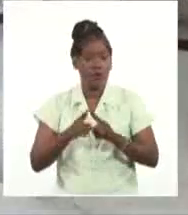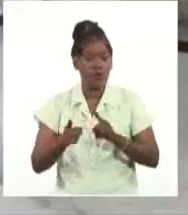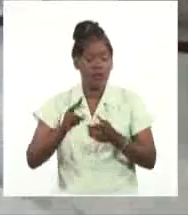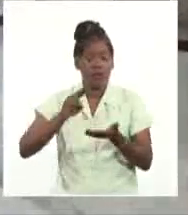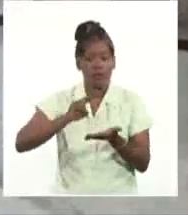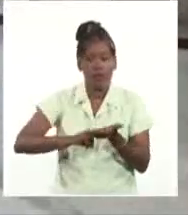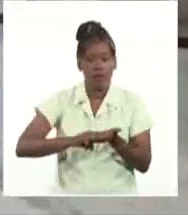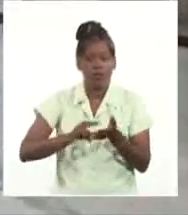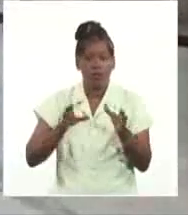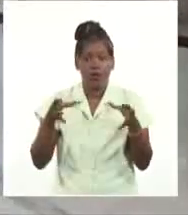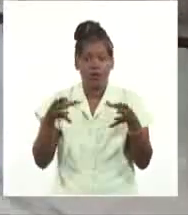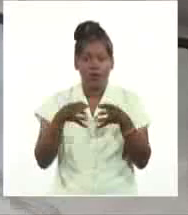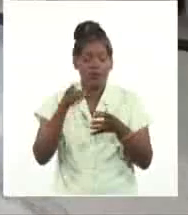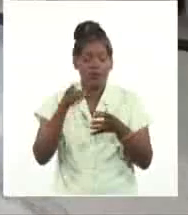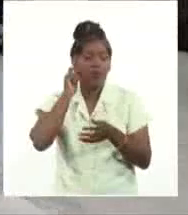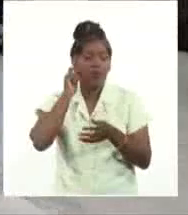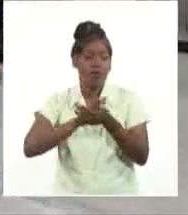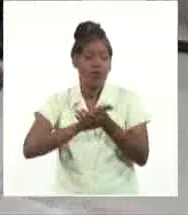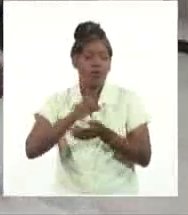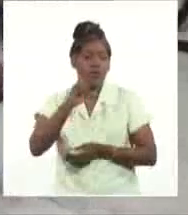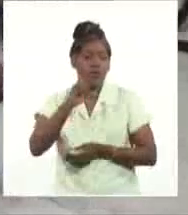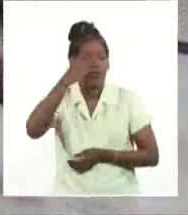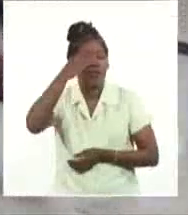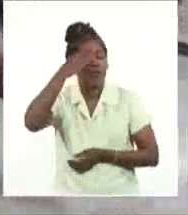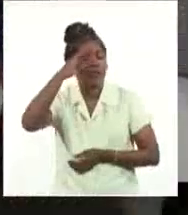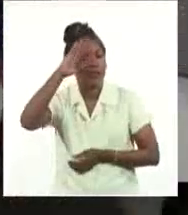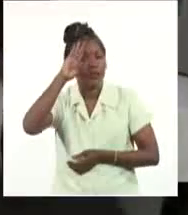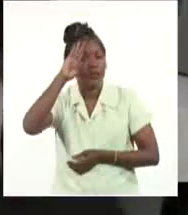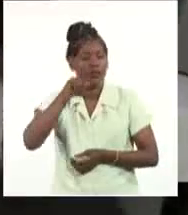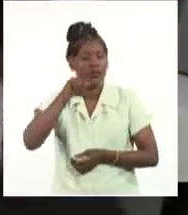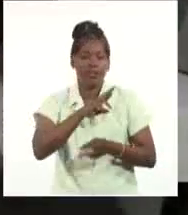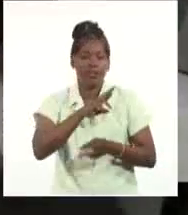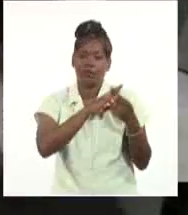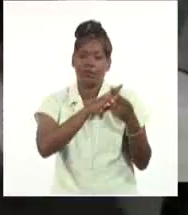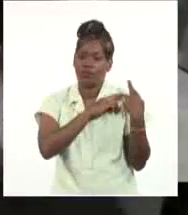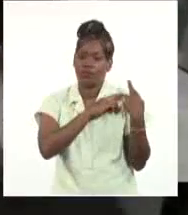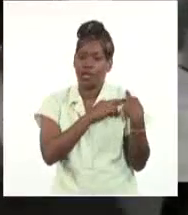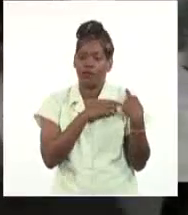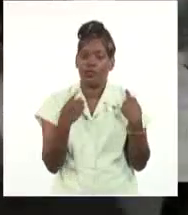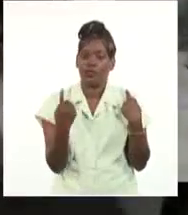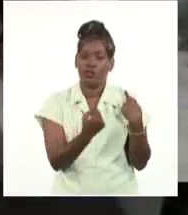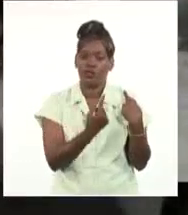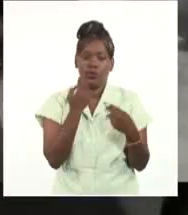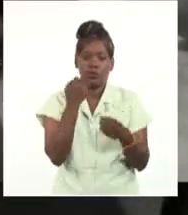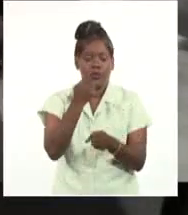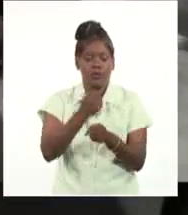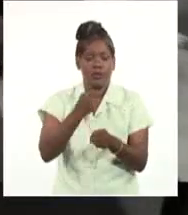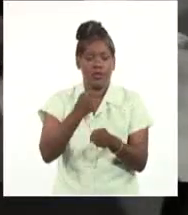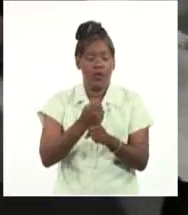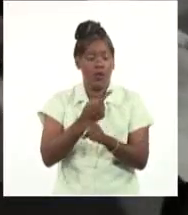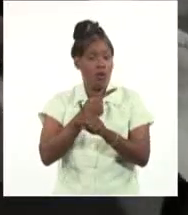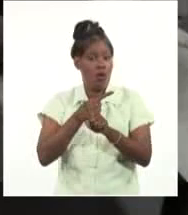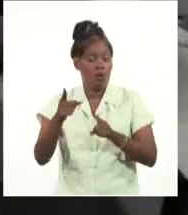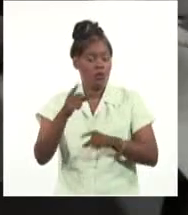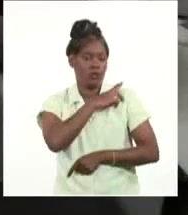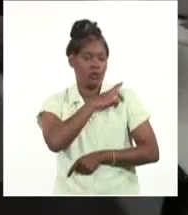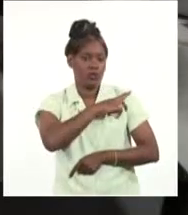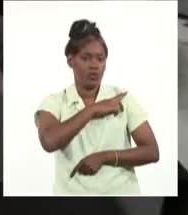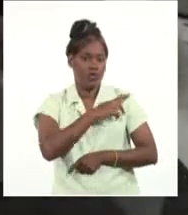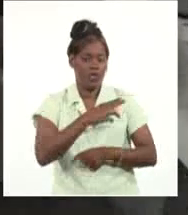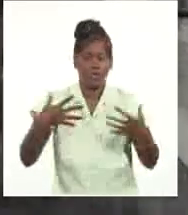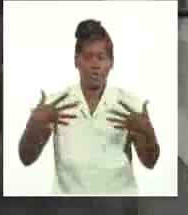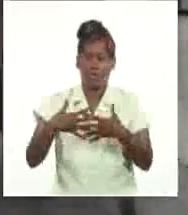Mujeres Cubanas y responsable del trabajo internacional, y Dania Rodríguez Gutiérrez, funcionaria de Relaciones Internacionales